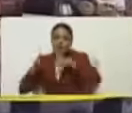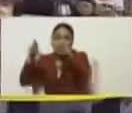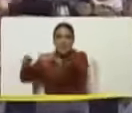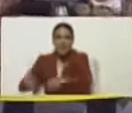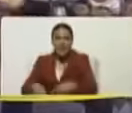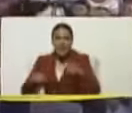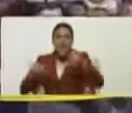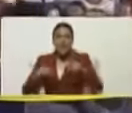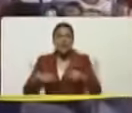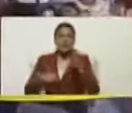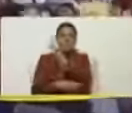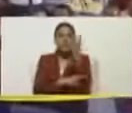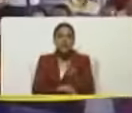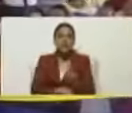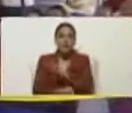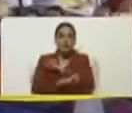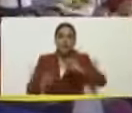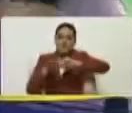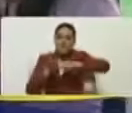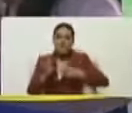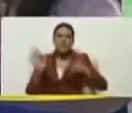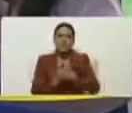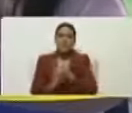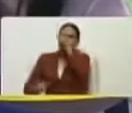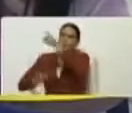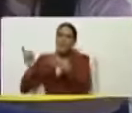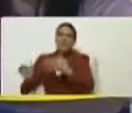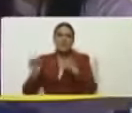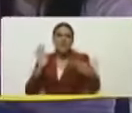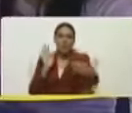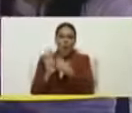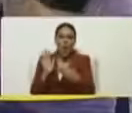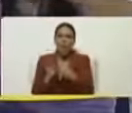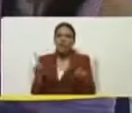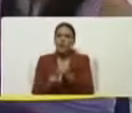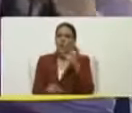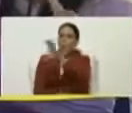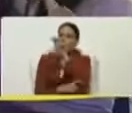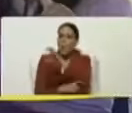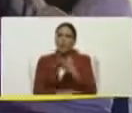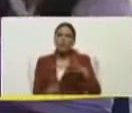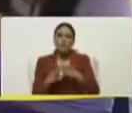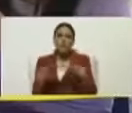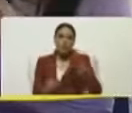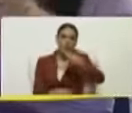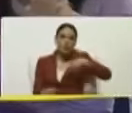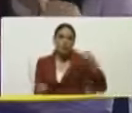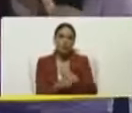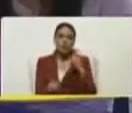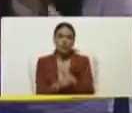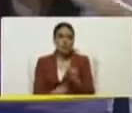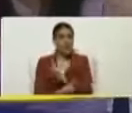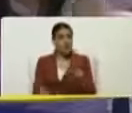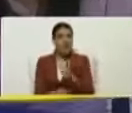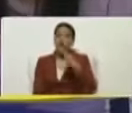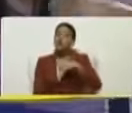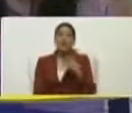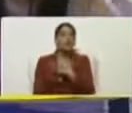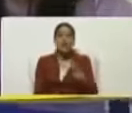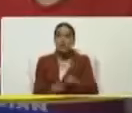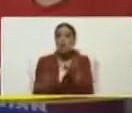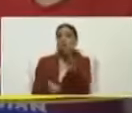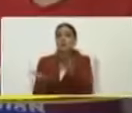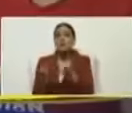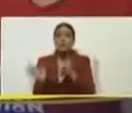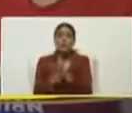nuestro país. Ya basta de esa gente que está inquistada queriendo defender los intereses de los burgueses. Nosotros no queremos ver más por allí